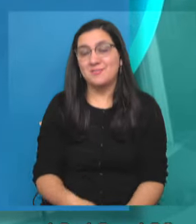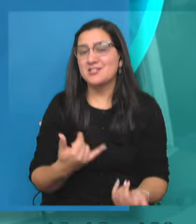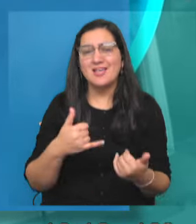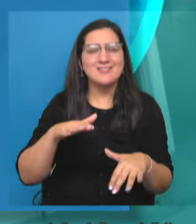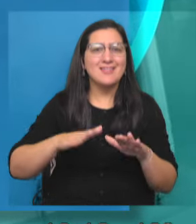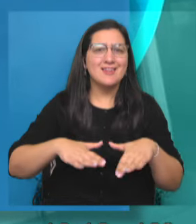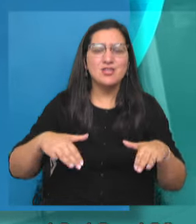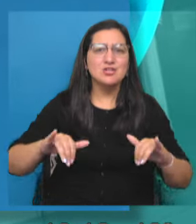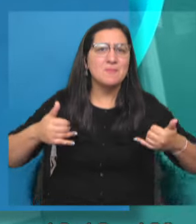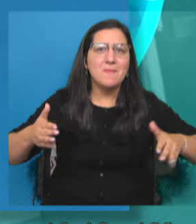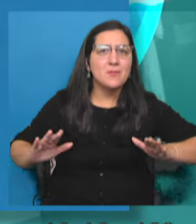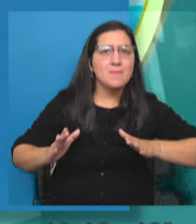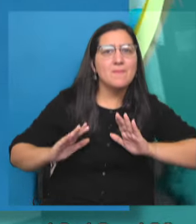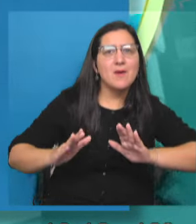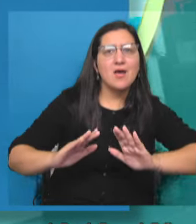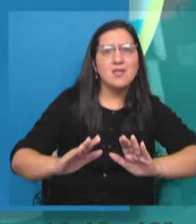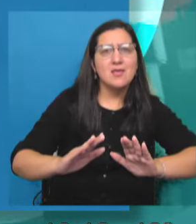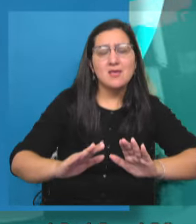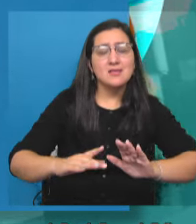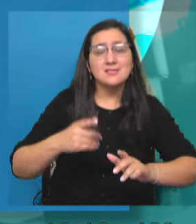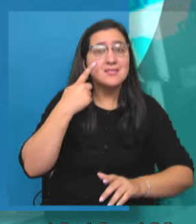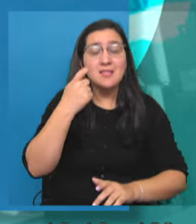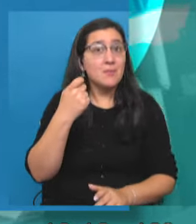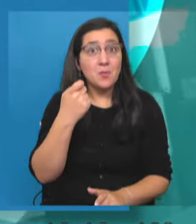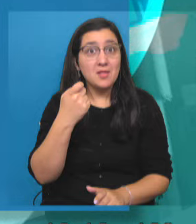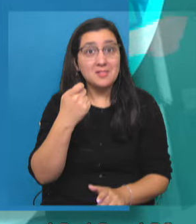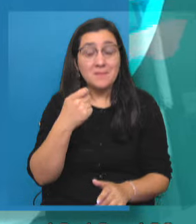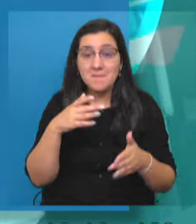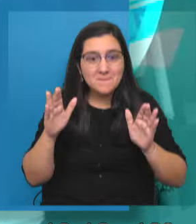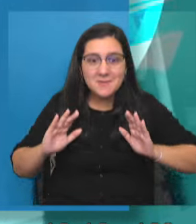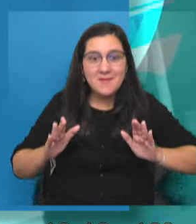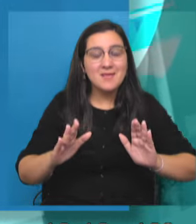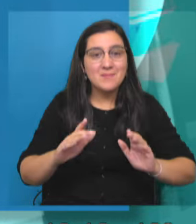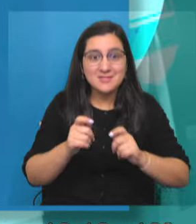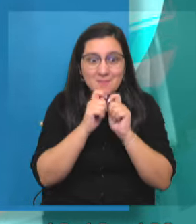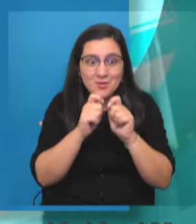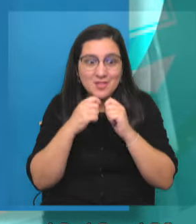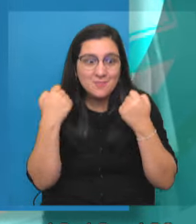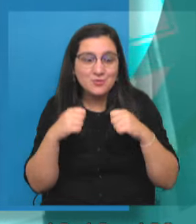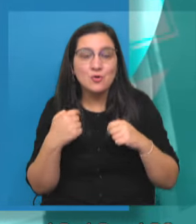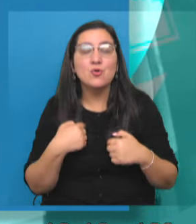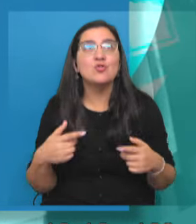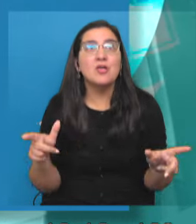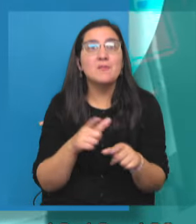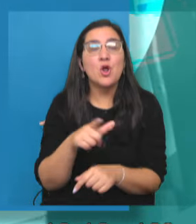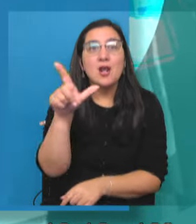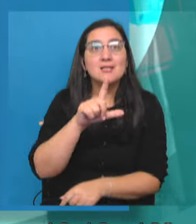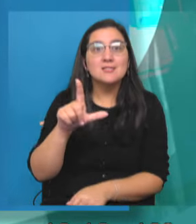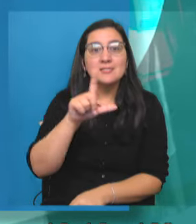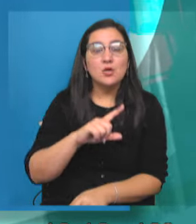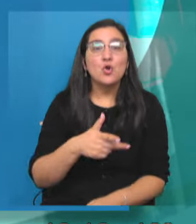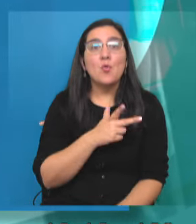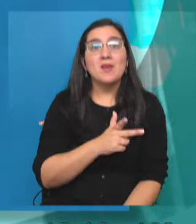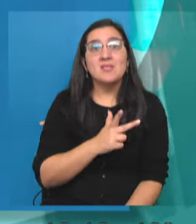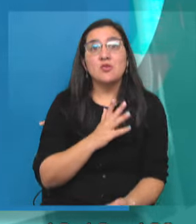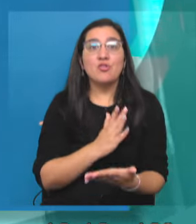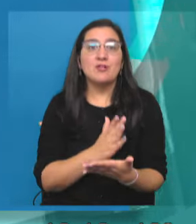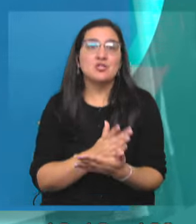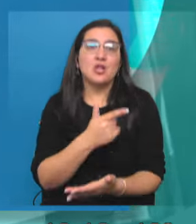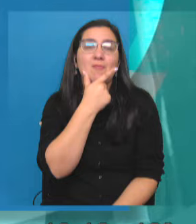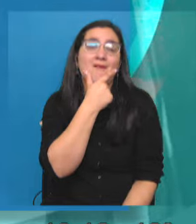como que me fui preparando, creo que inconscientemente, para eso. Y cuando tengo que terminar el liceo, que lo termino, hago humanístico de derecho, que era la vía